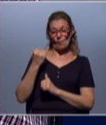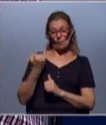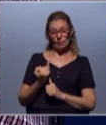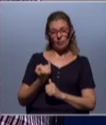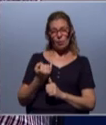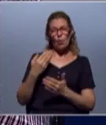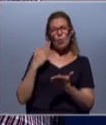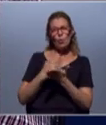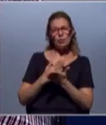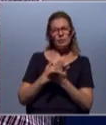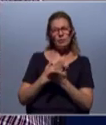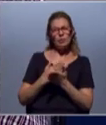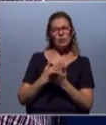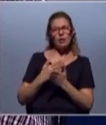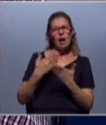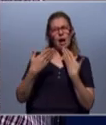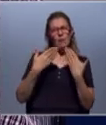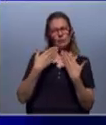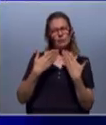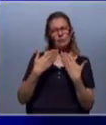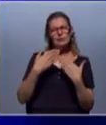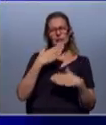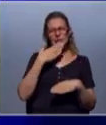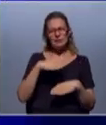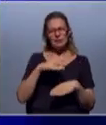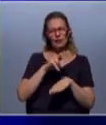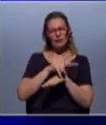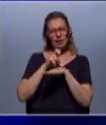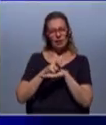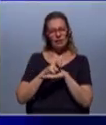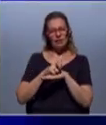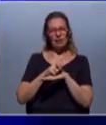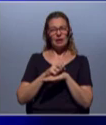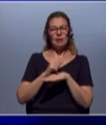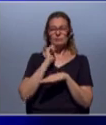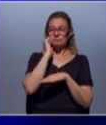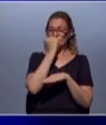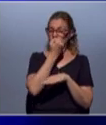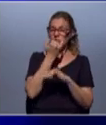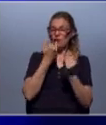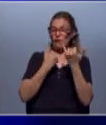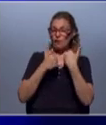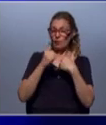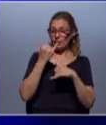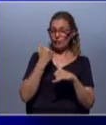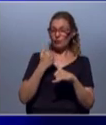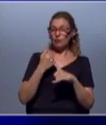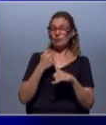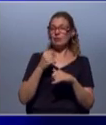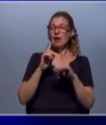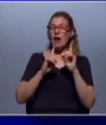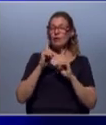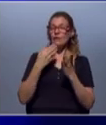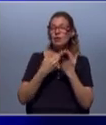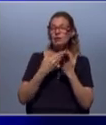comparecencias vinculadas a lo que entiende fiscalía fue su omisión de informar en ocasión de obtener determinados